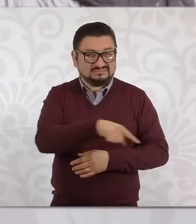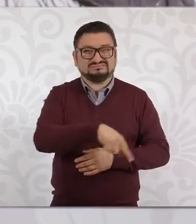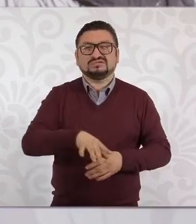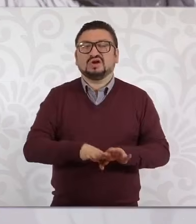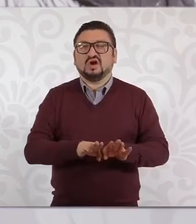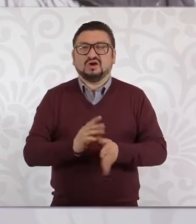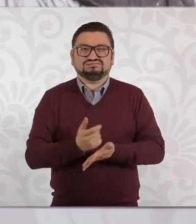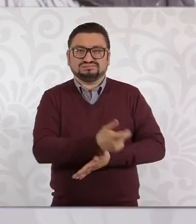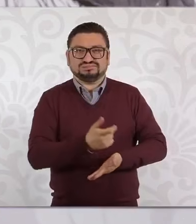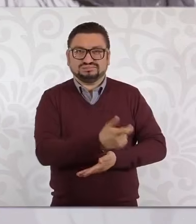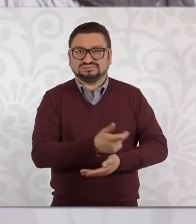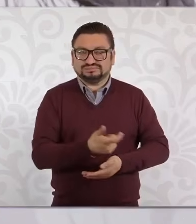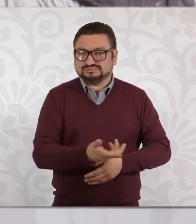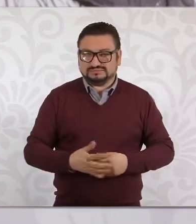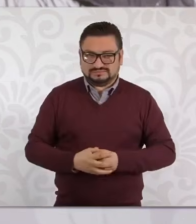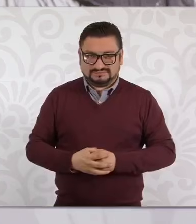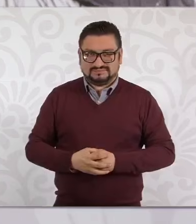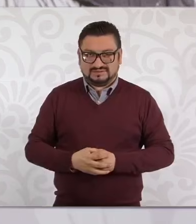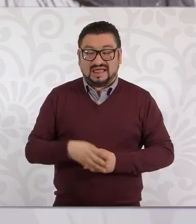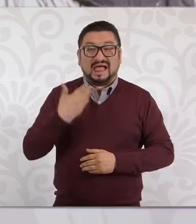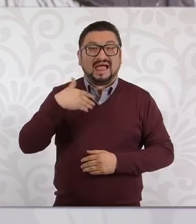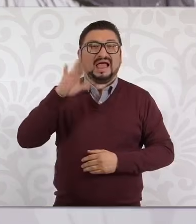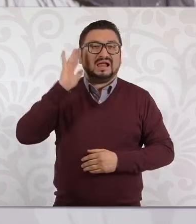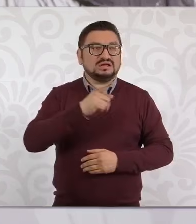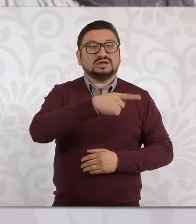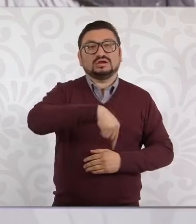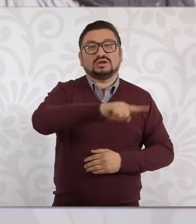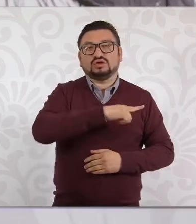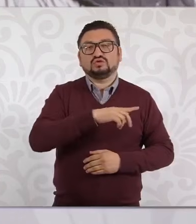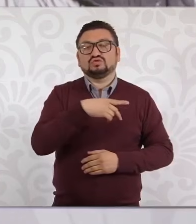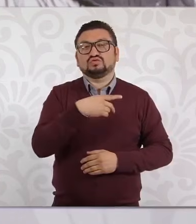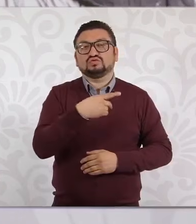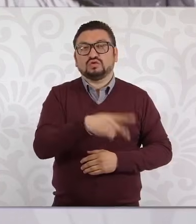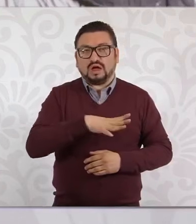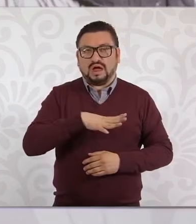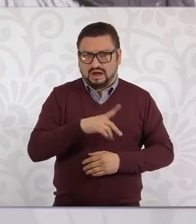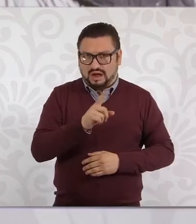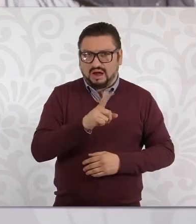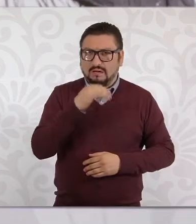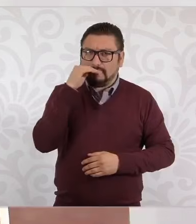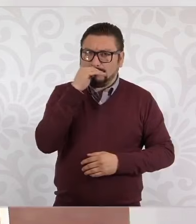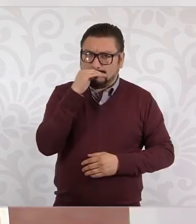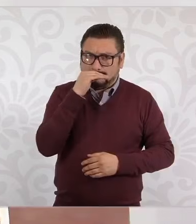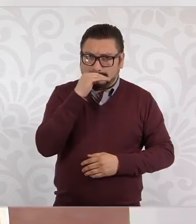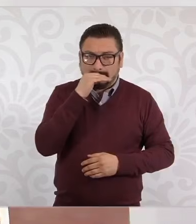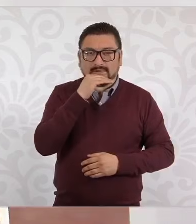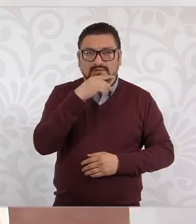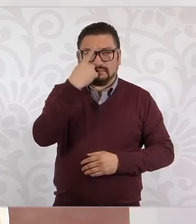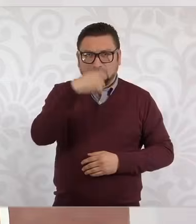Entonces el distrito de riego, que supuestamente tiene el agua, o más bien que tiene agua gratuita